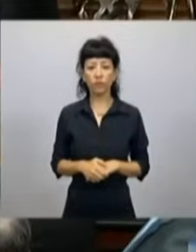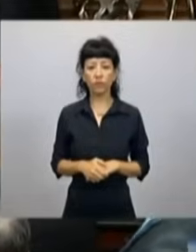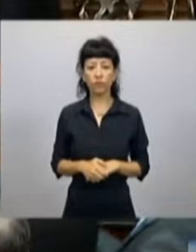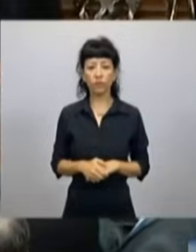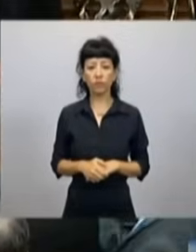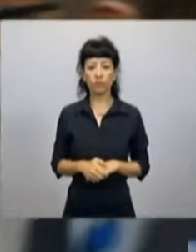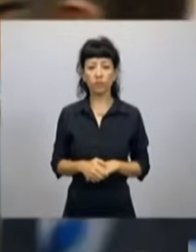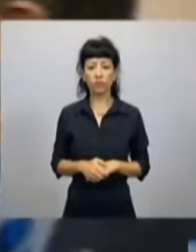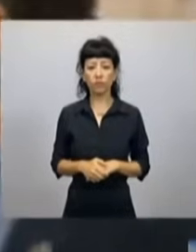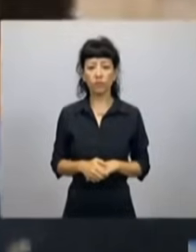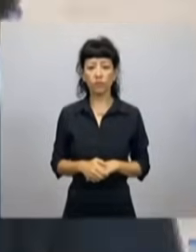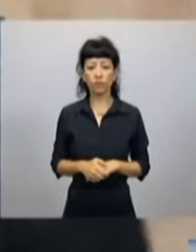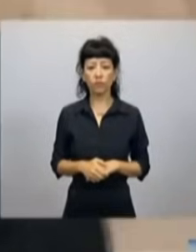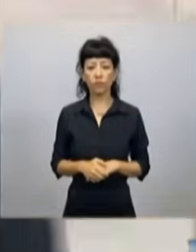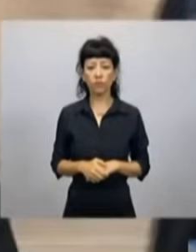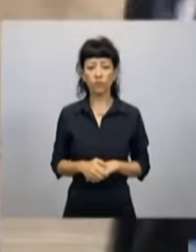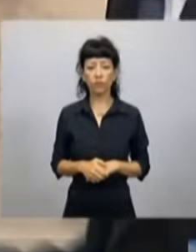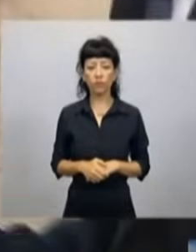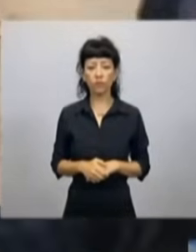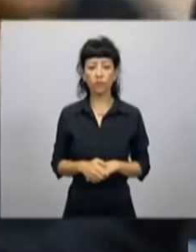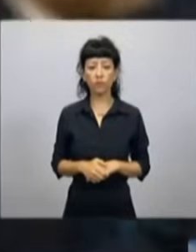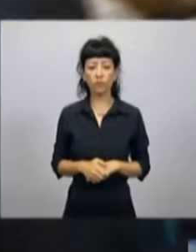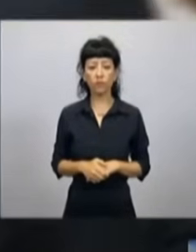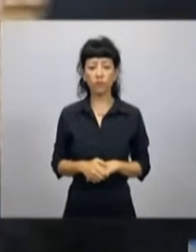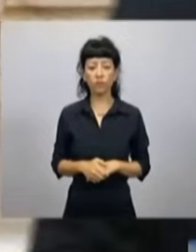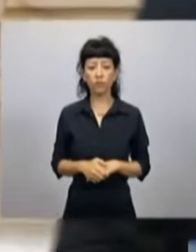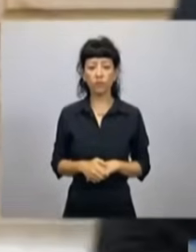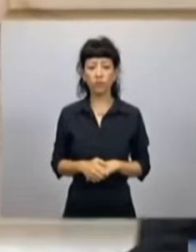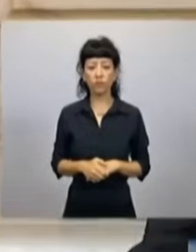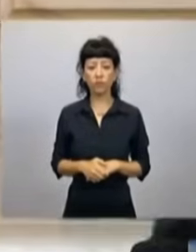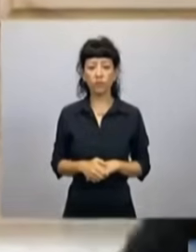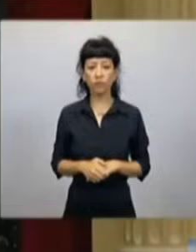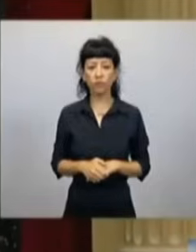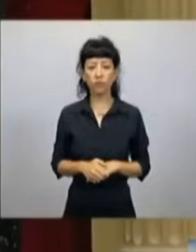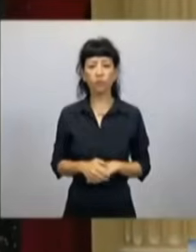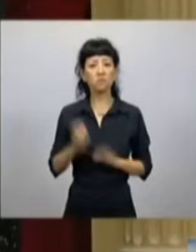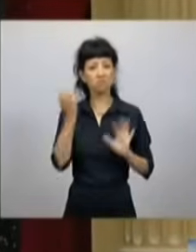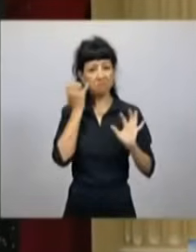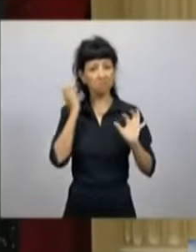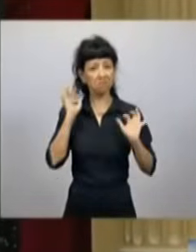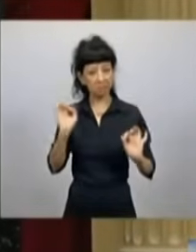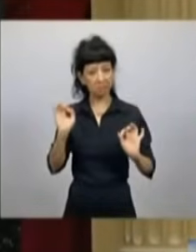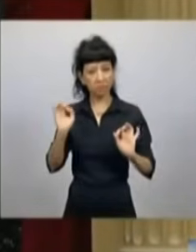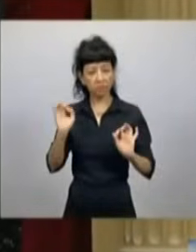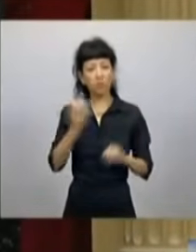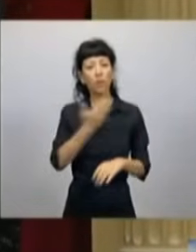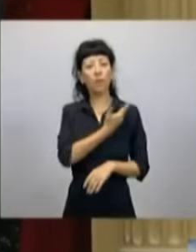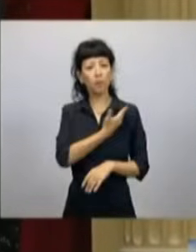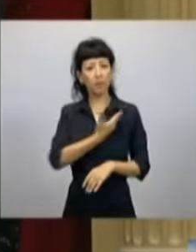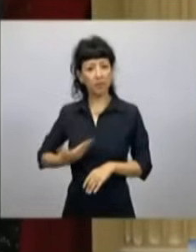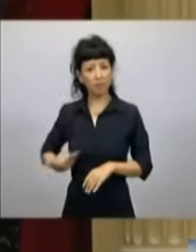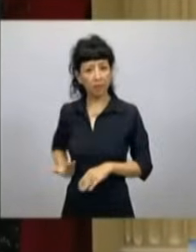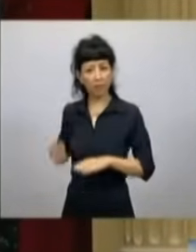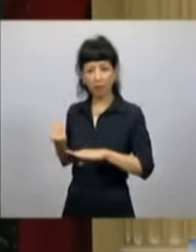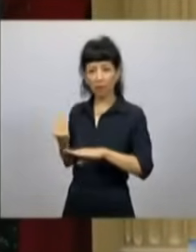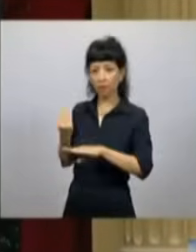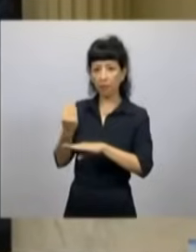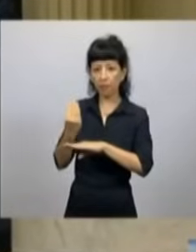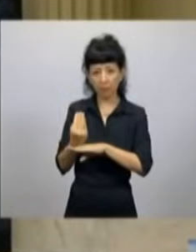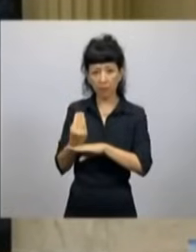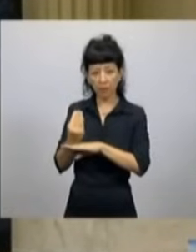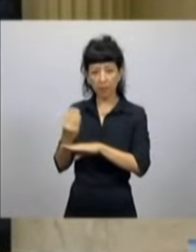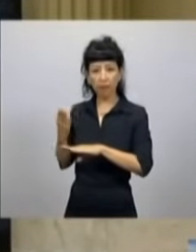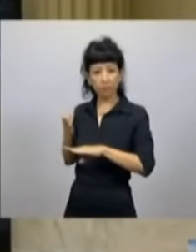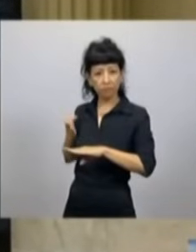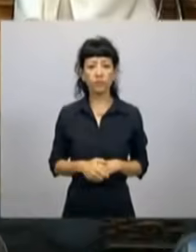Mientras más se acerca al mando, más pragmáticos se ponen. Pero la pregunta es, ¿qué cambios cree usted que sí van a